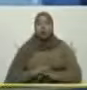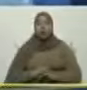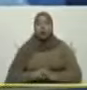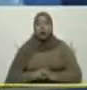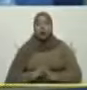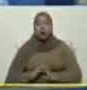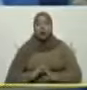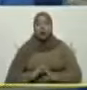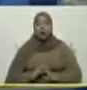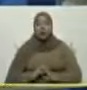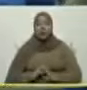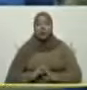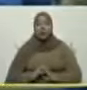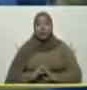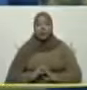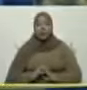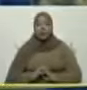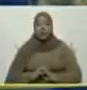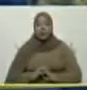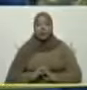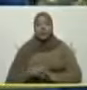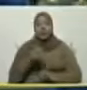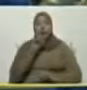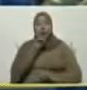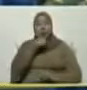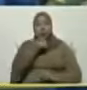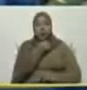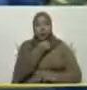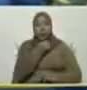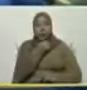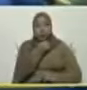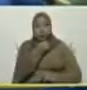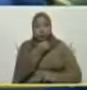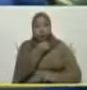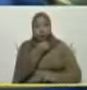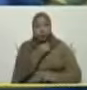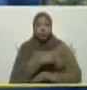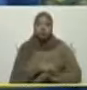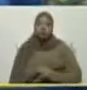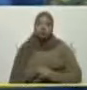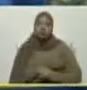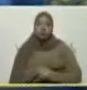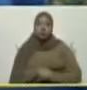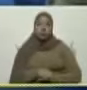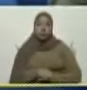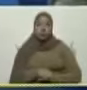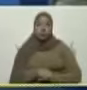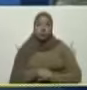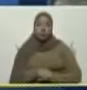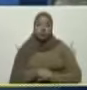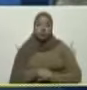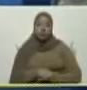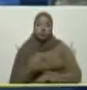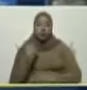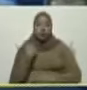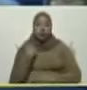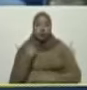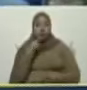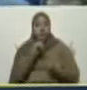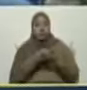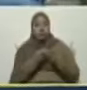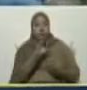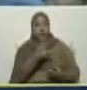las abuelas y a los abuelos si y yo tenemos